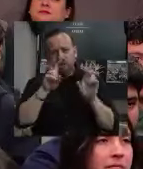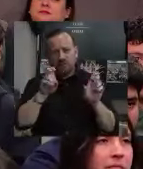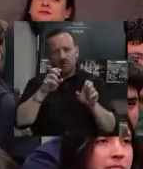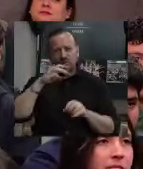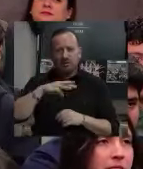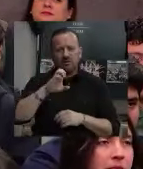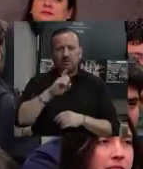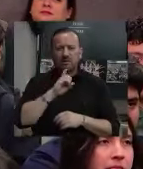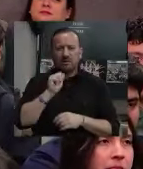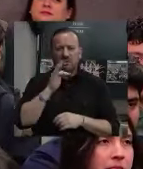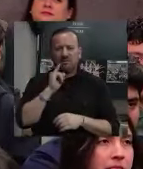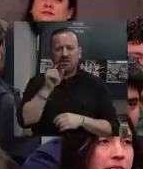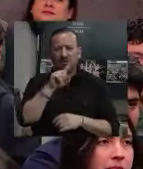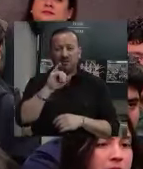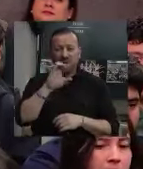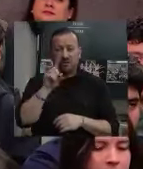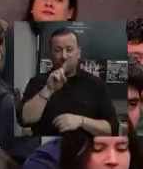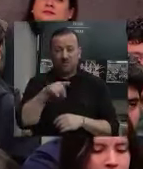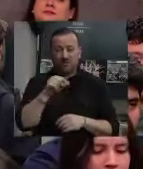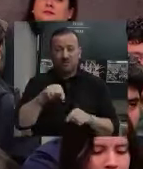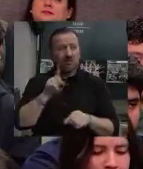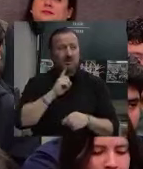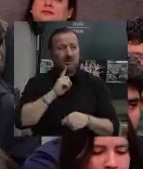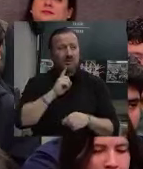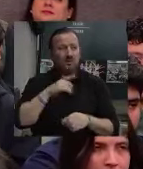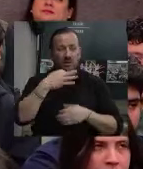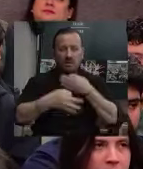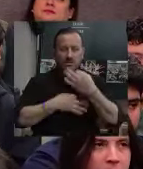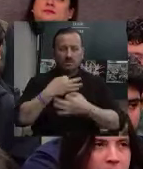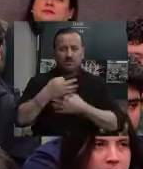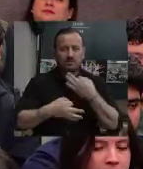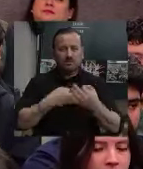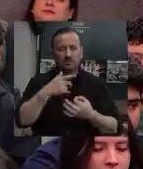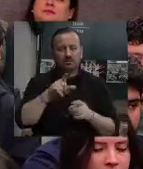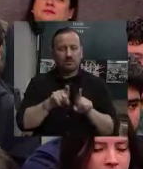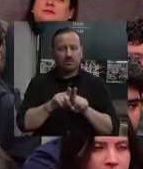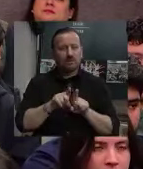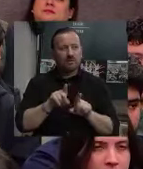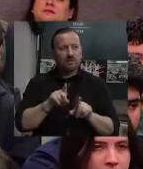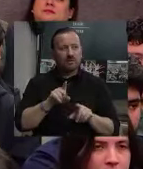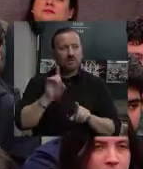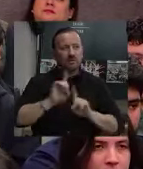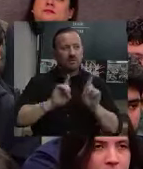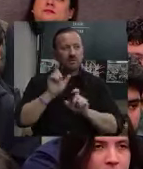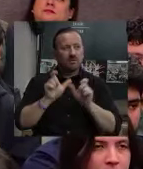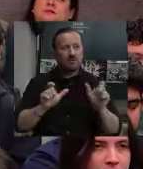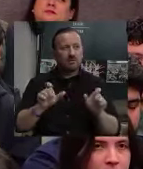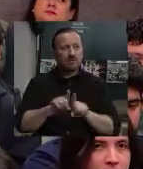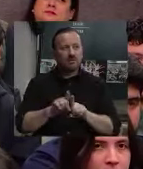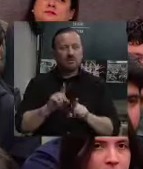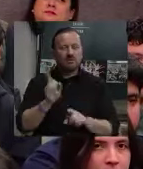metafísicos porque también acaba de mencionar que decretó ciertas cosas y esto en el contexto de que algunas personas son un poco